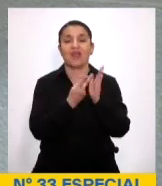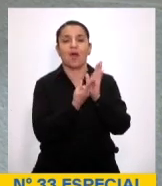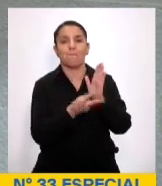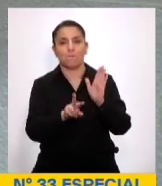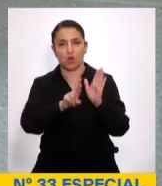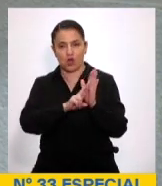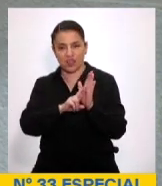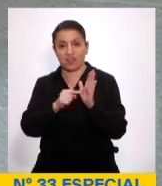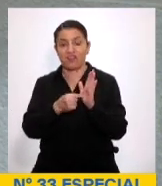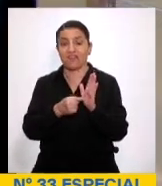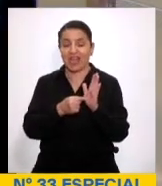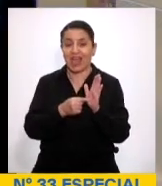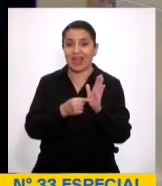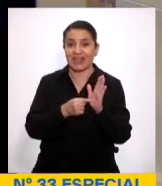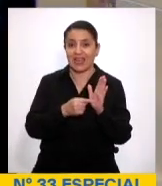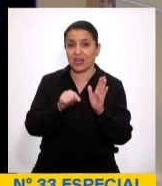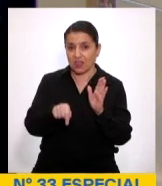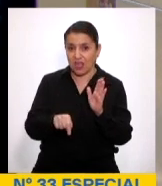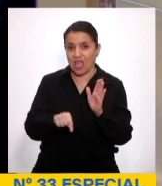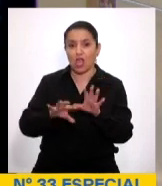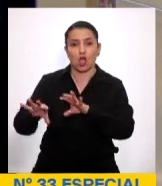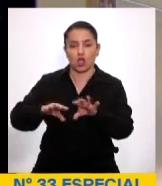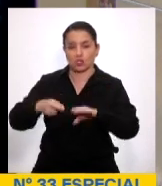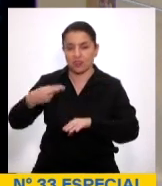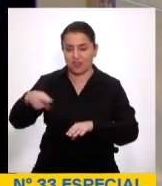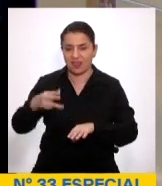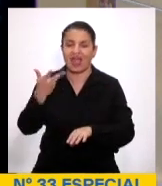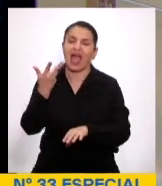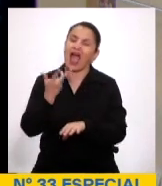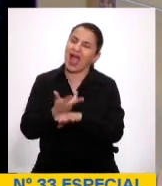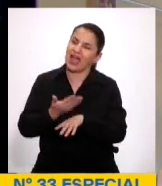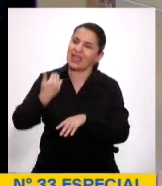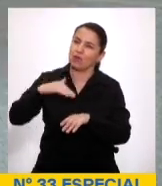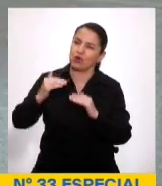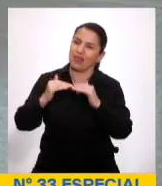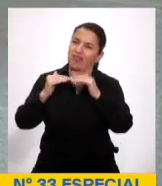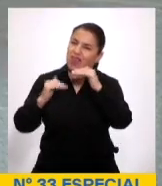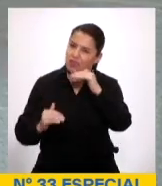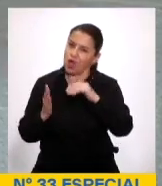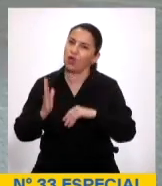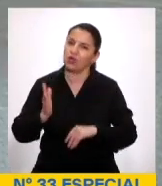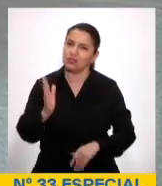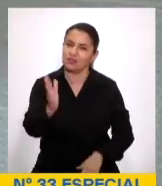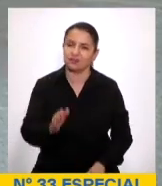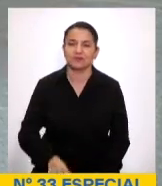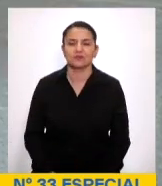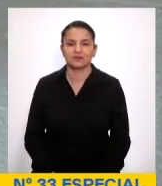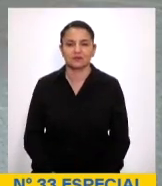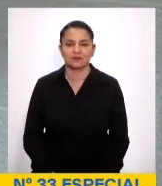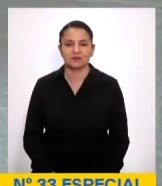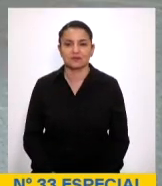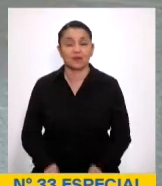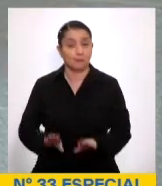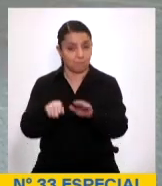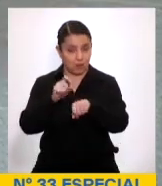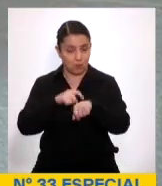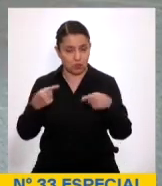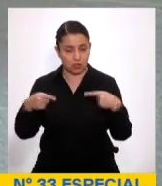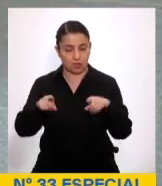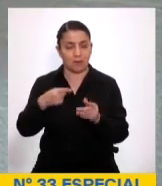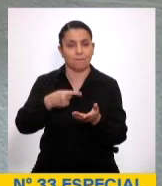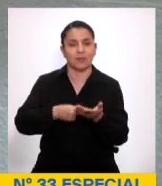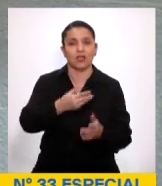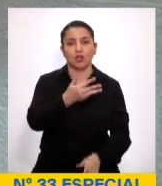al régimen de bienes Pese a que Aún existen importantes inequidades paralelamente y solo A partir de